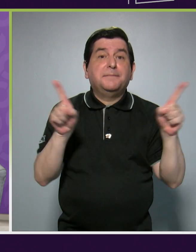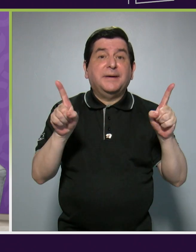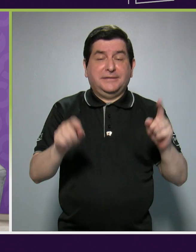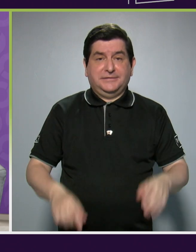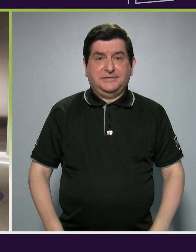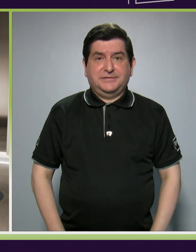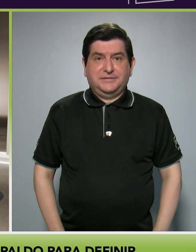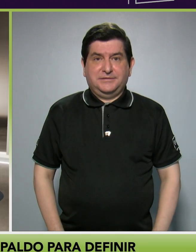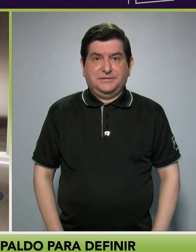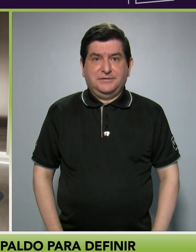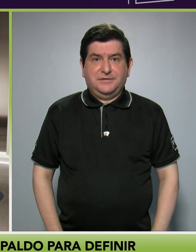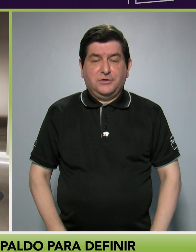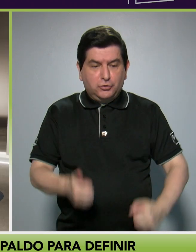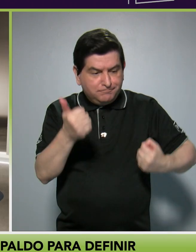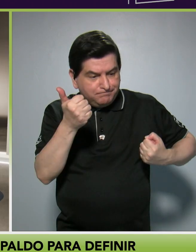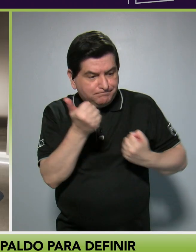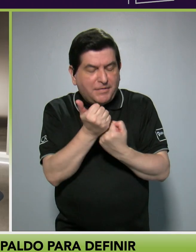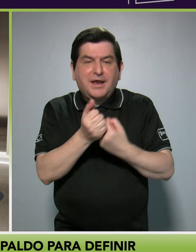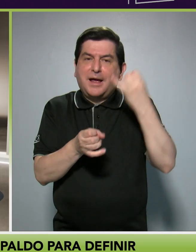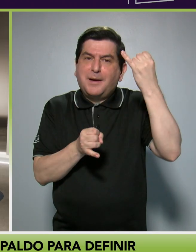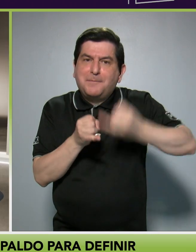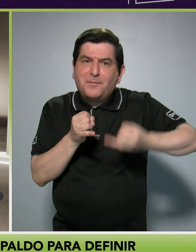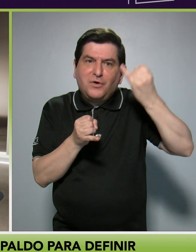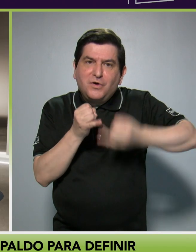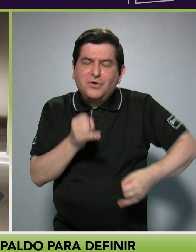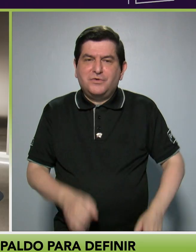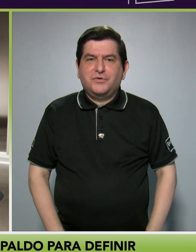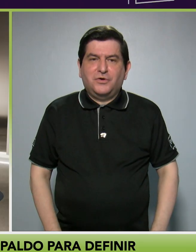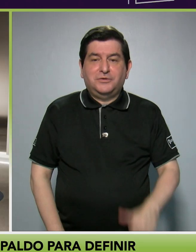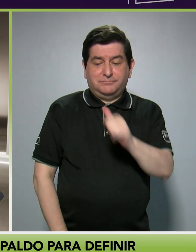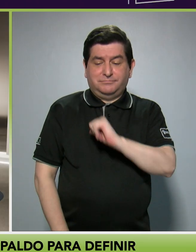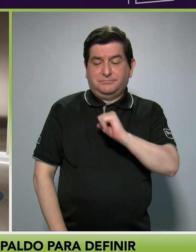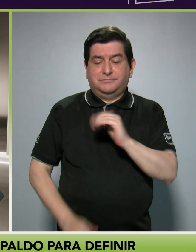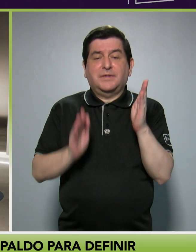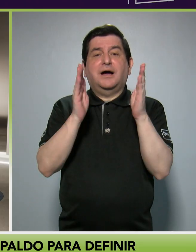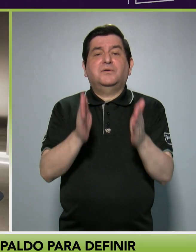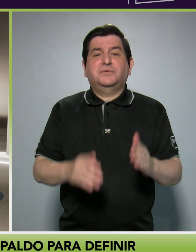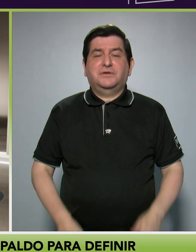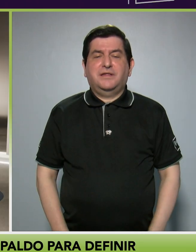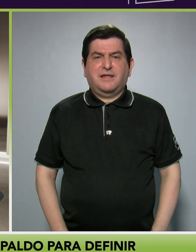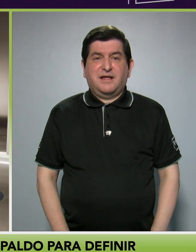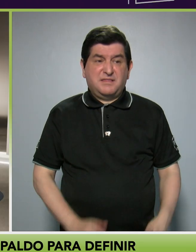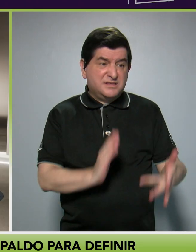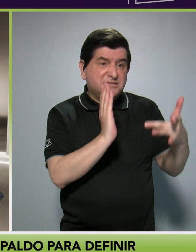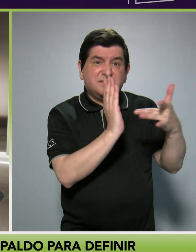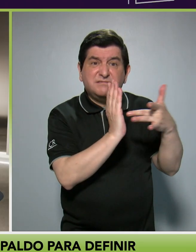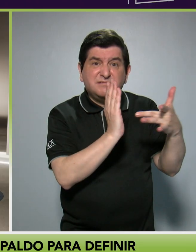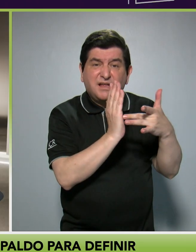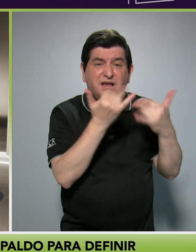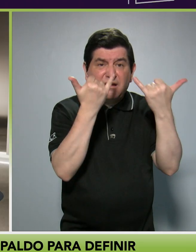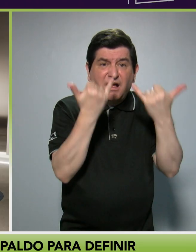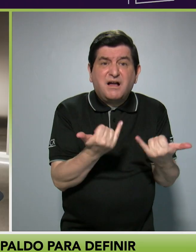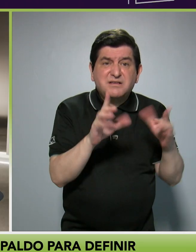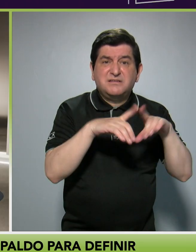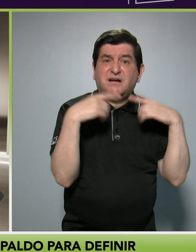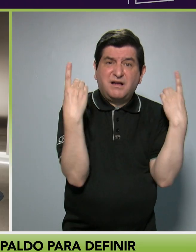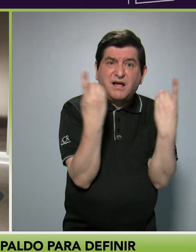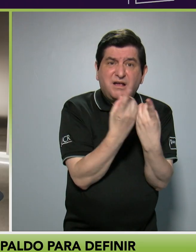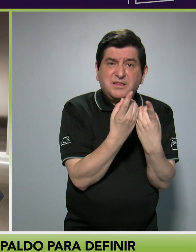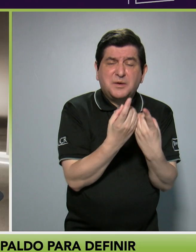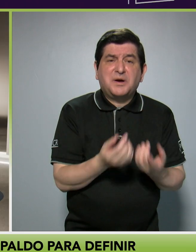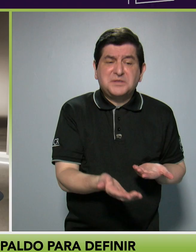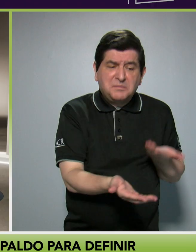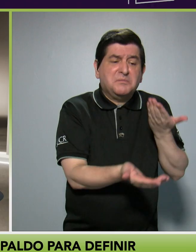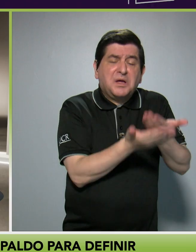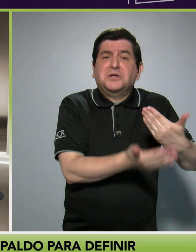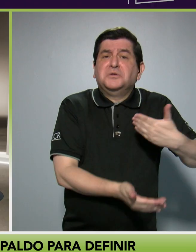finalmente quien da el respaldo es las autoridades. Puede ser que técnicamente incluso ya el departamento haya hecho una